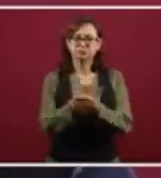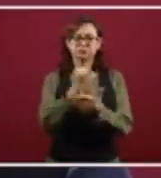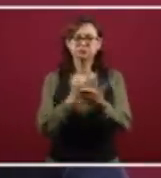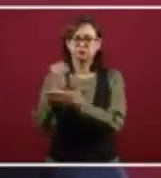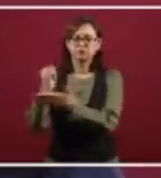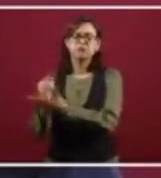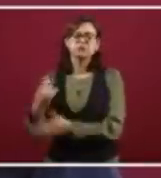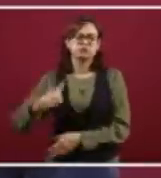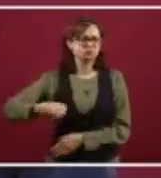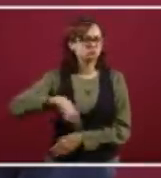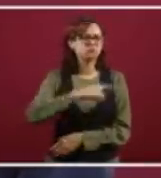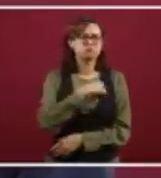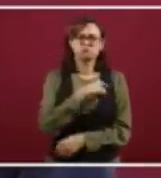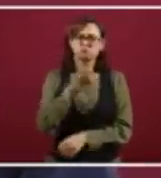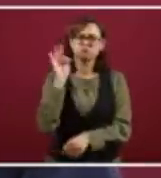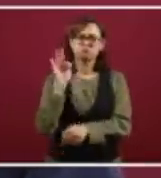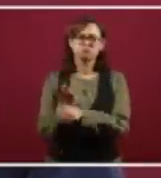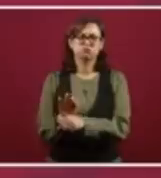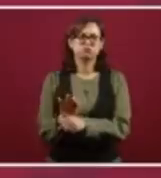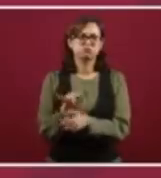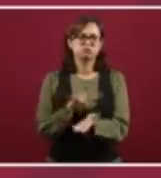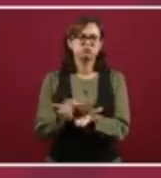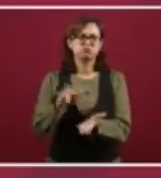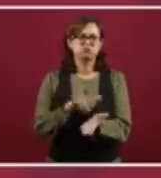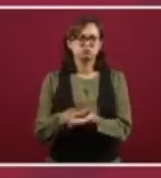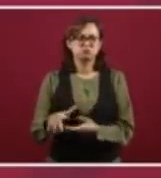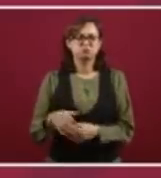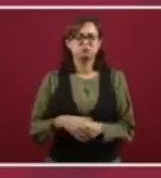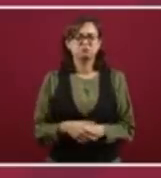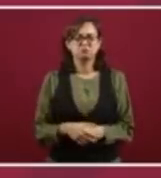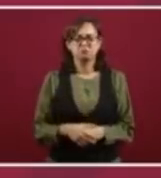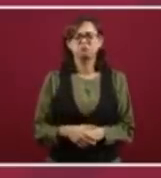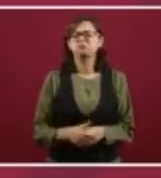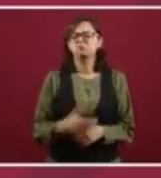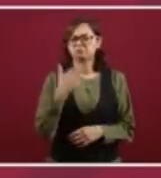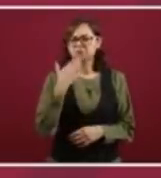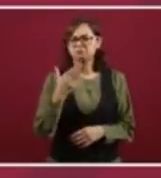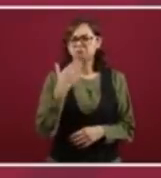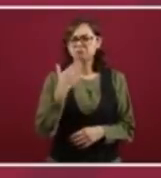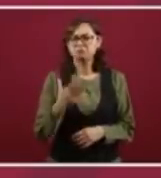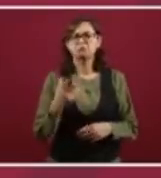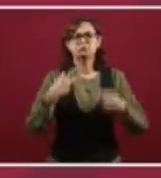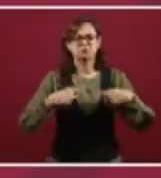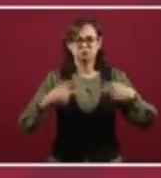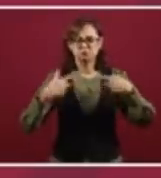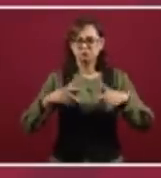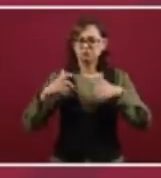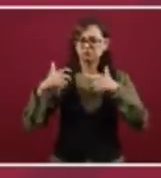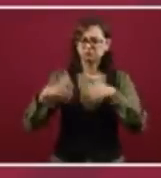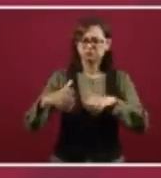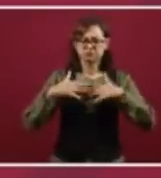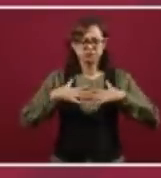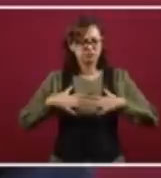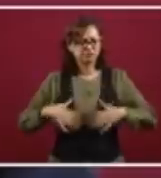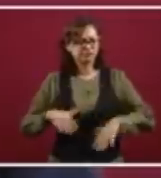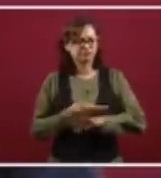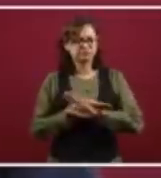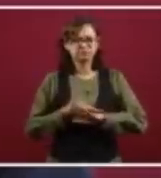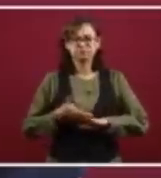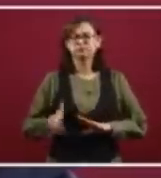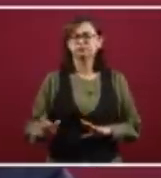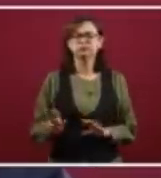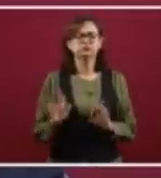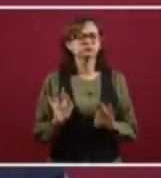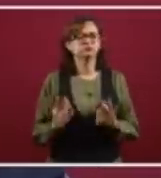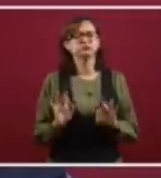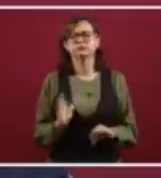Vemos muy bien el que participen civiles vestidos de blanco. Es el